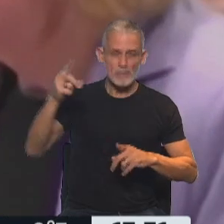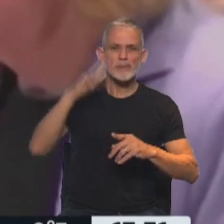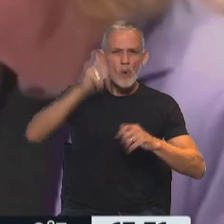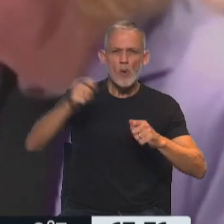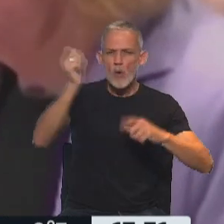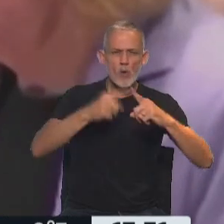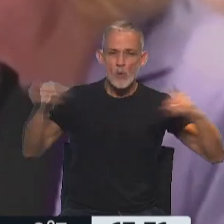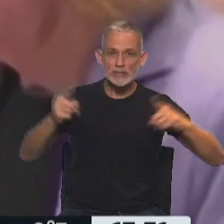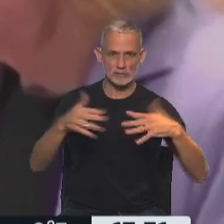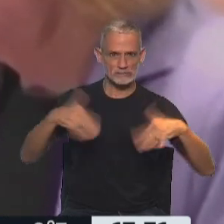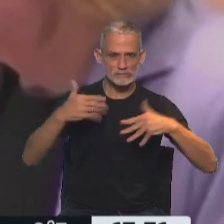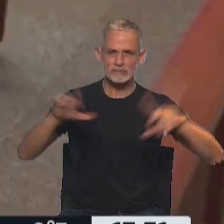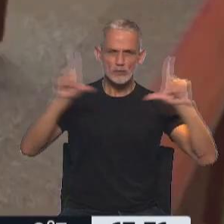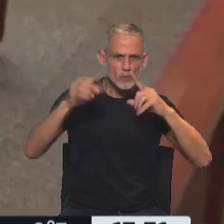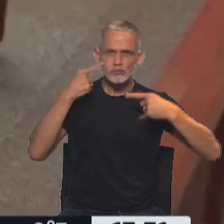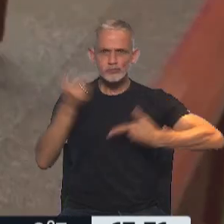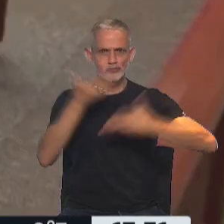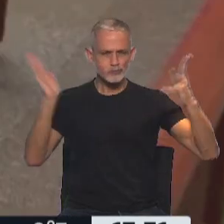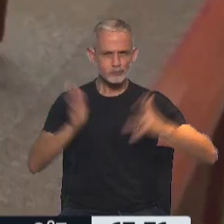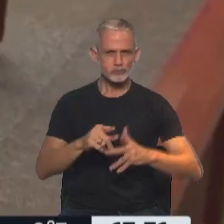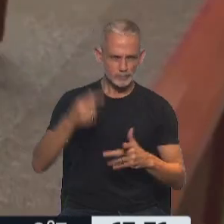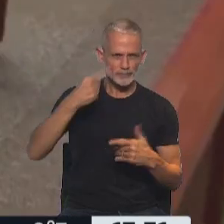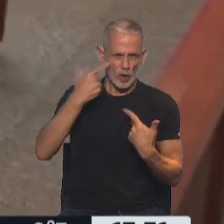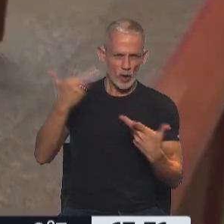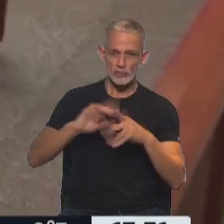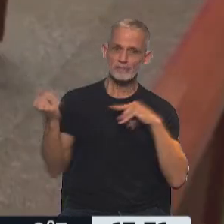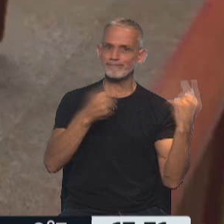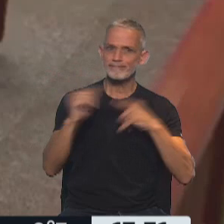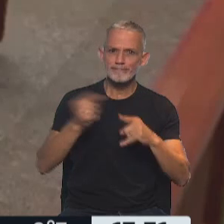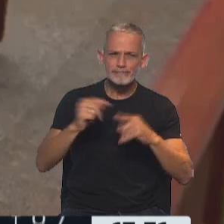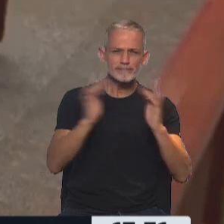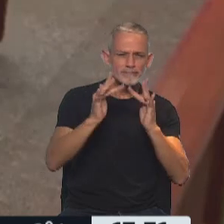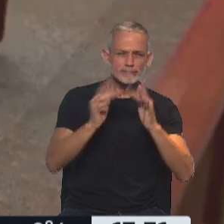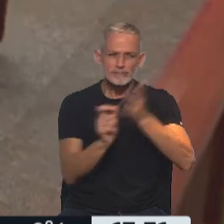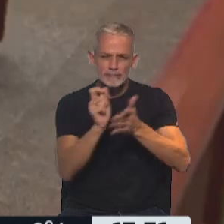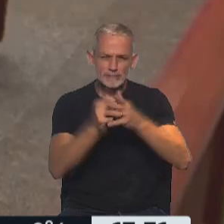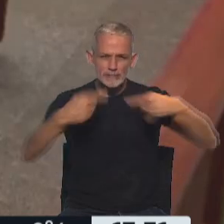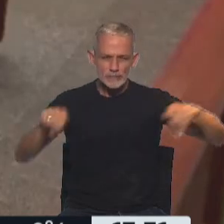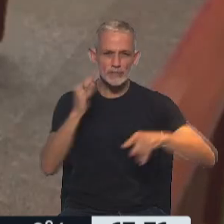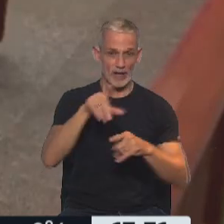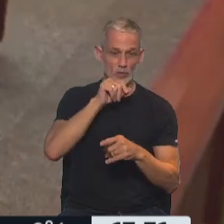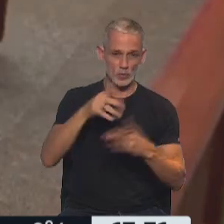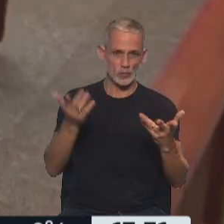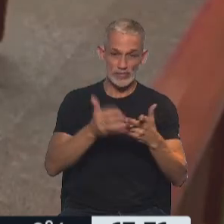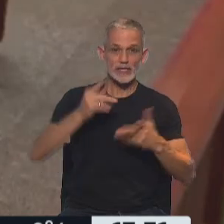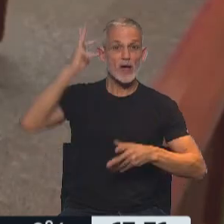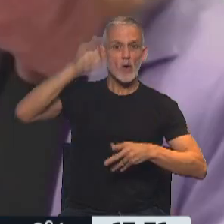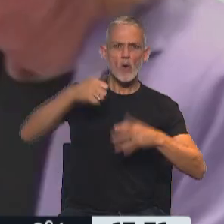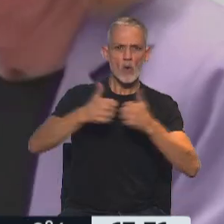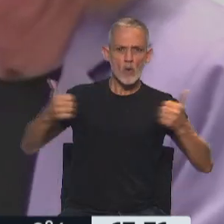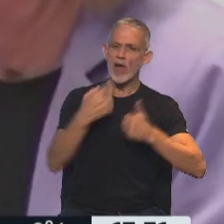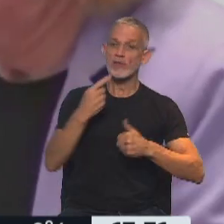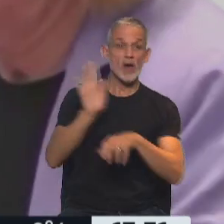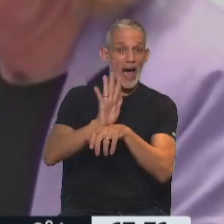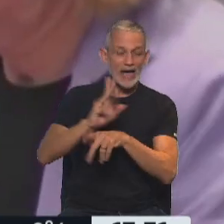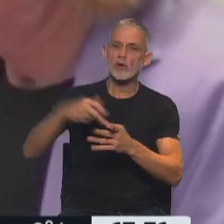tuvo amplia cobertura mediática y desató fuertes debates en las redes sociales. Por su parte, el jurado decidió que el actor